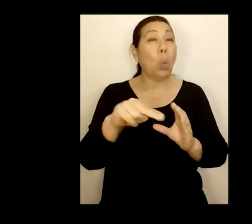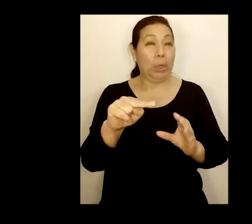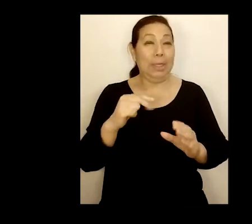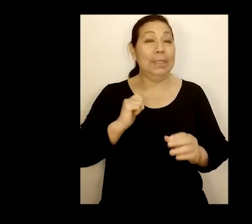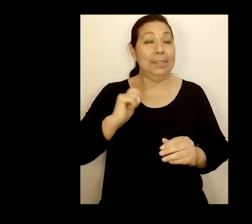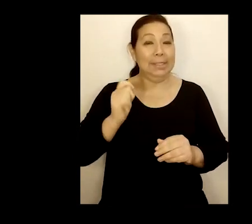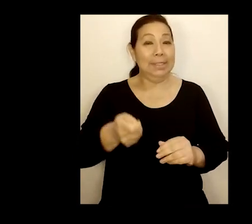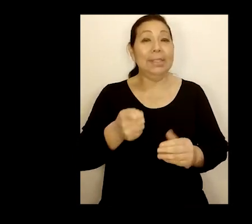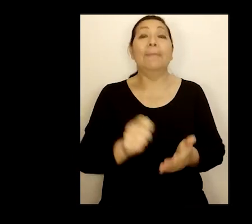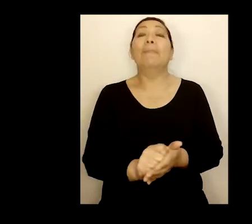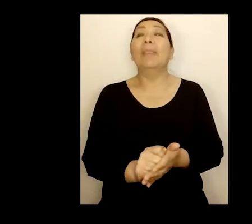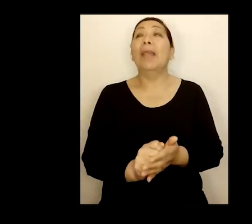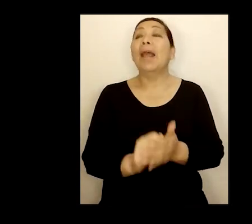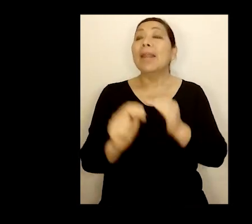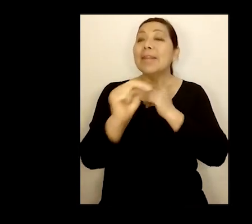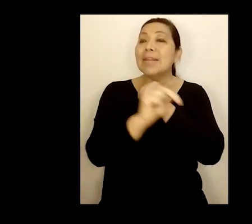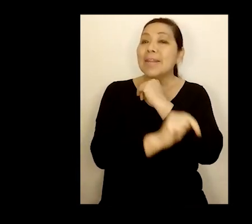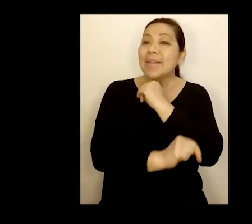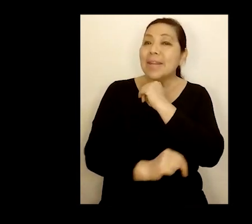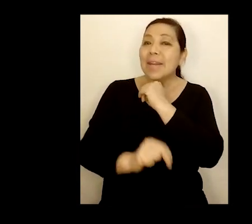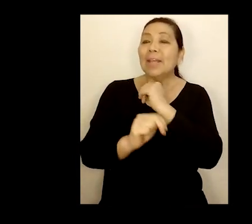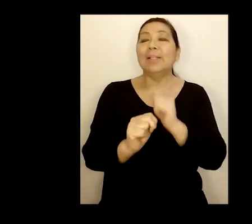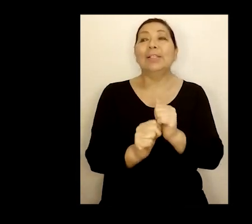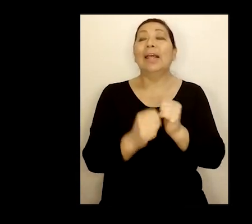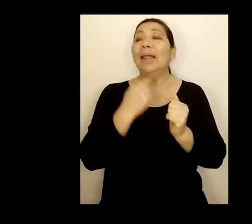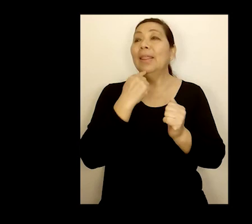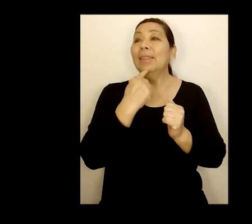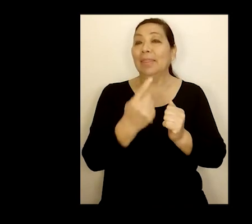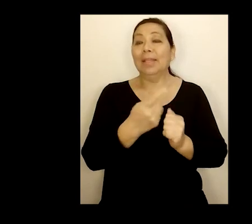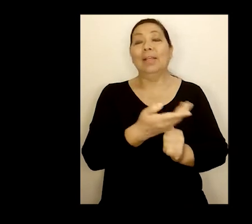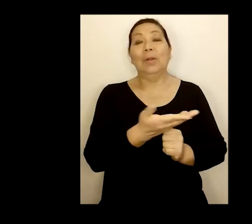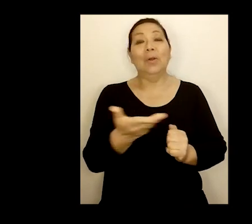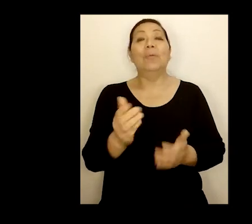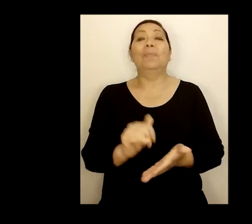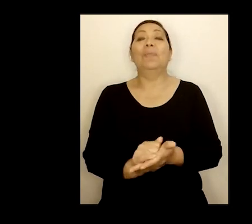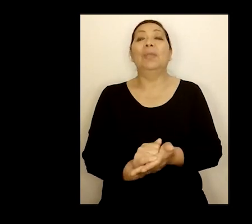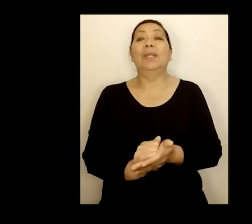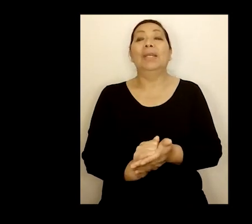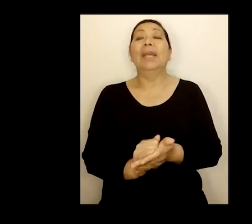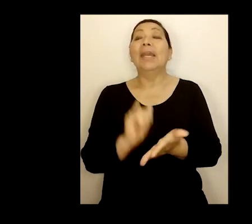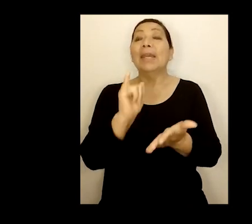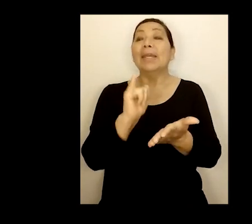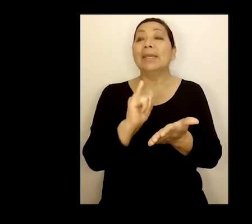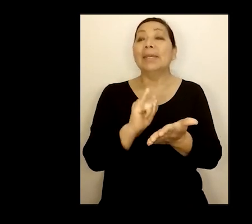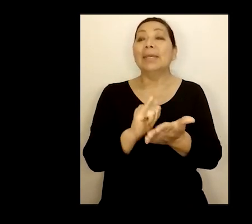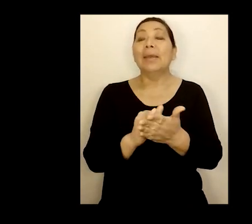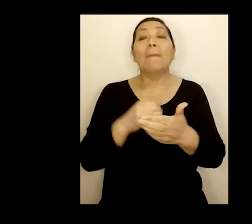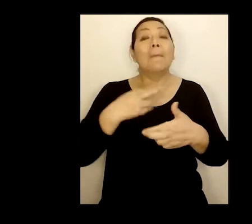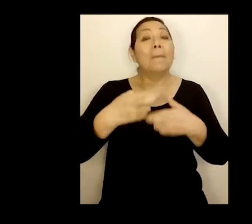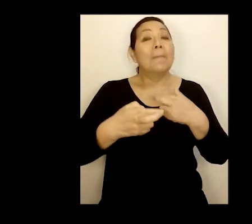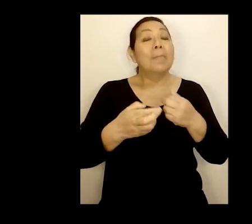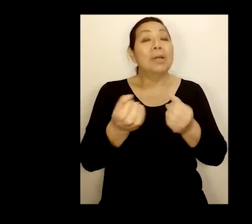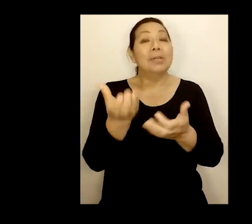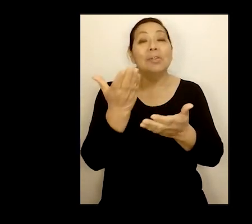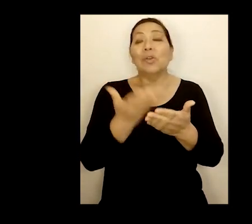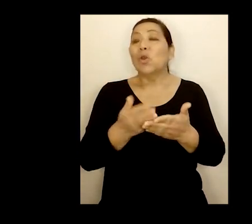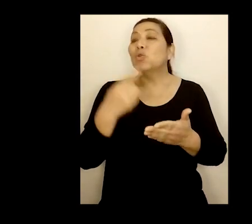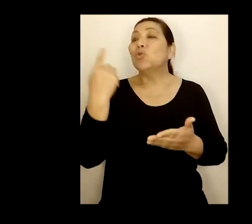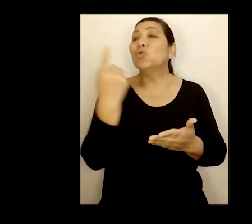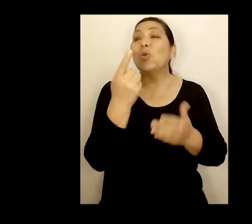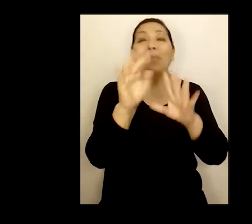investigación preparatoria nacional señala, señores magistrados, que la excepción de improcedencia de la acción solamente